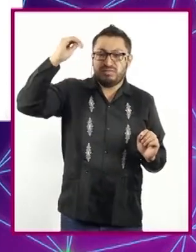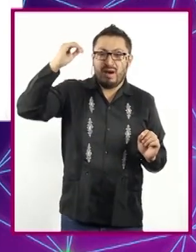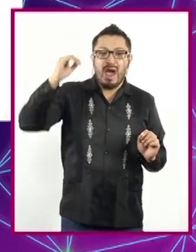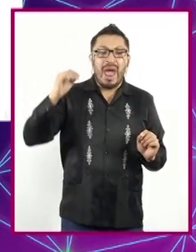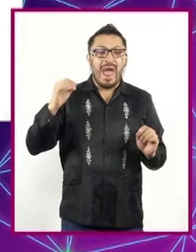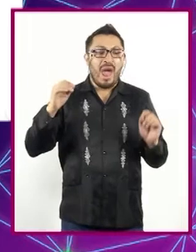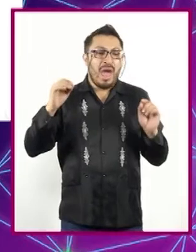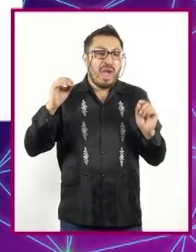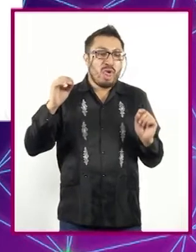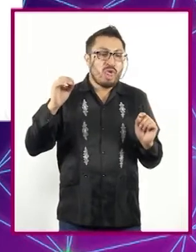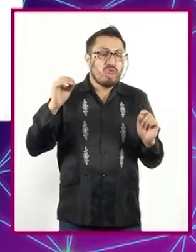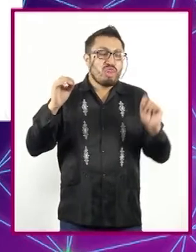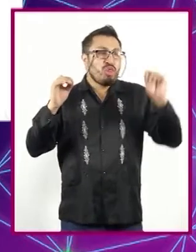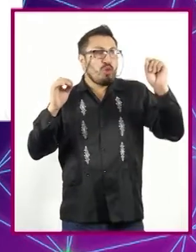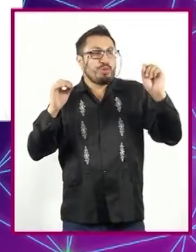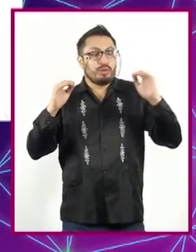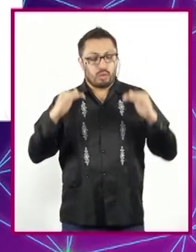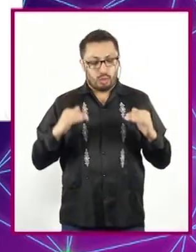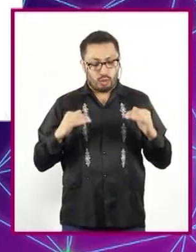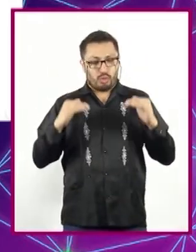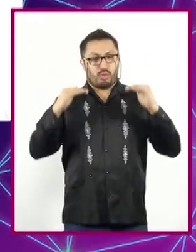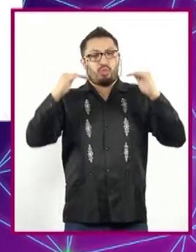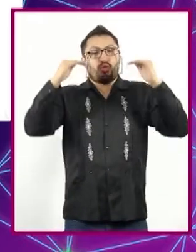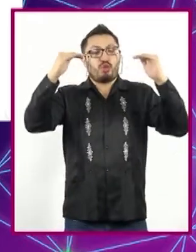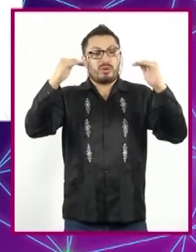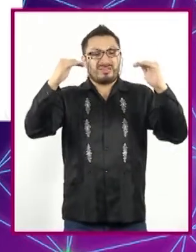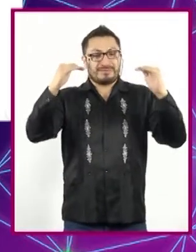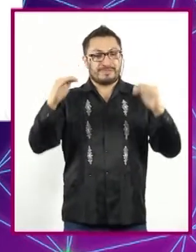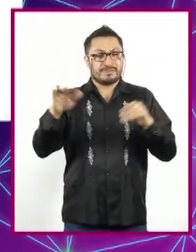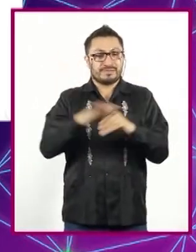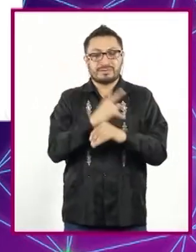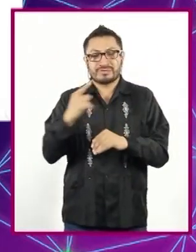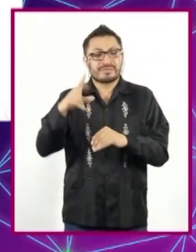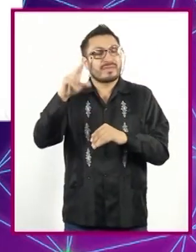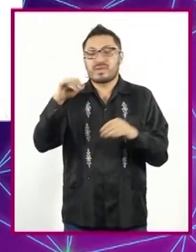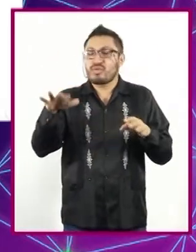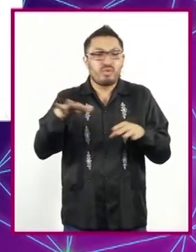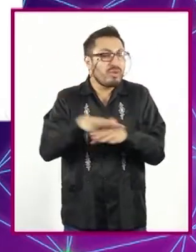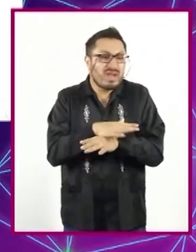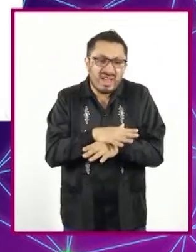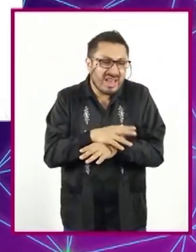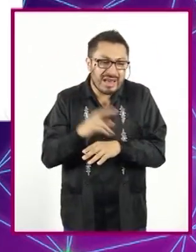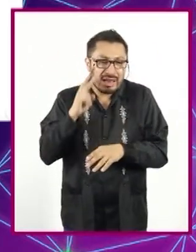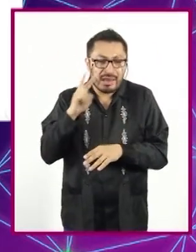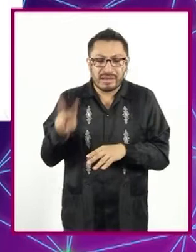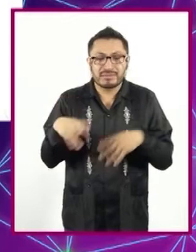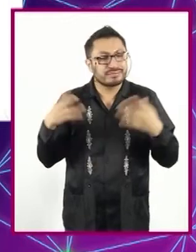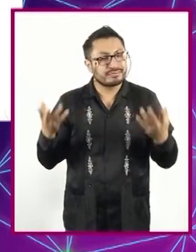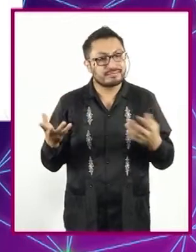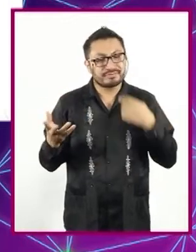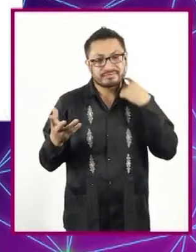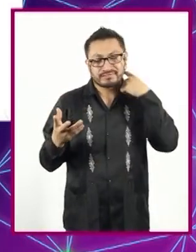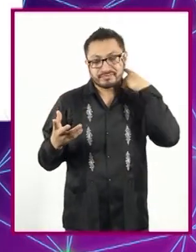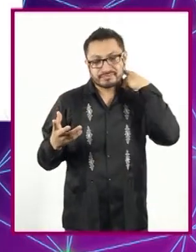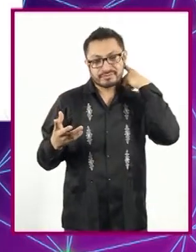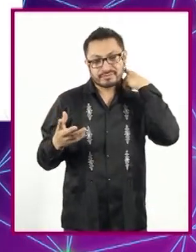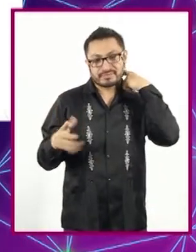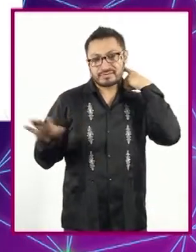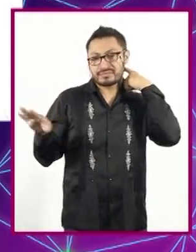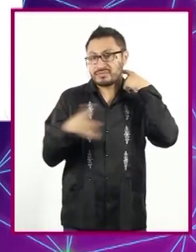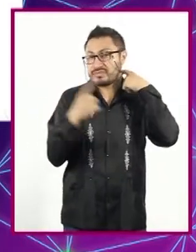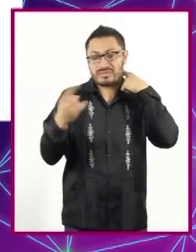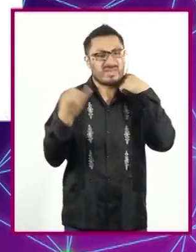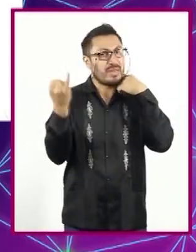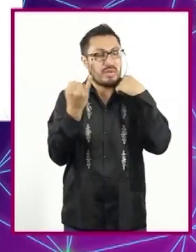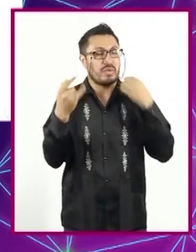y se coloca paralelo a la base, ¿por qué no cambia la forma que proyecta el corte? Porque